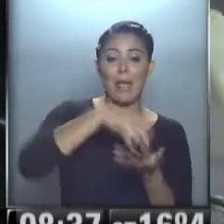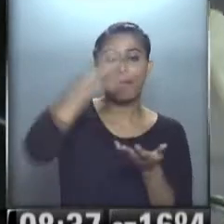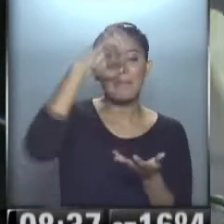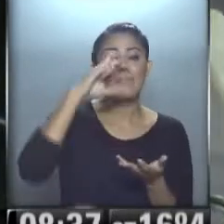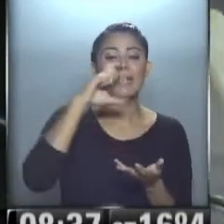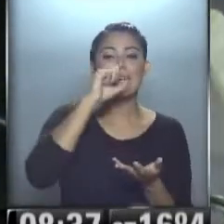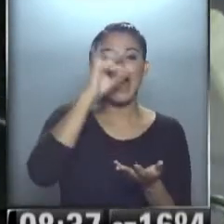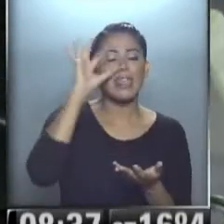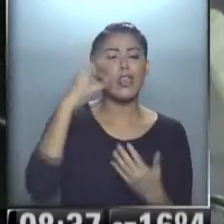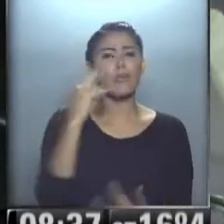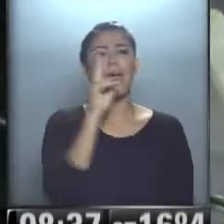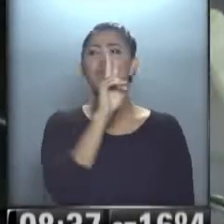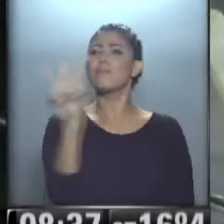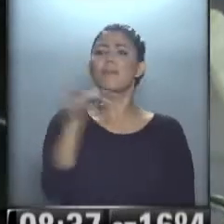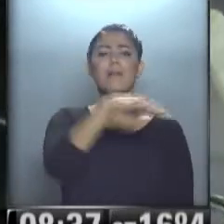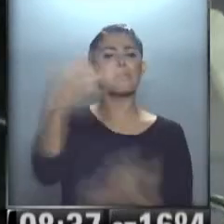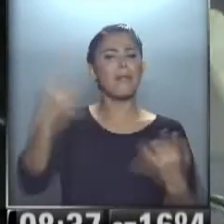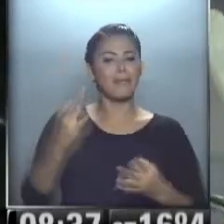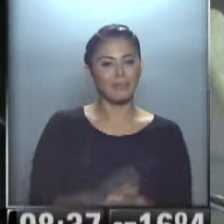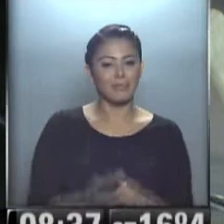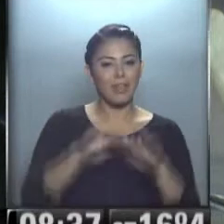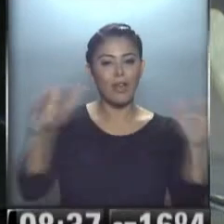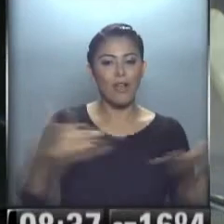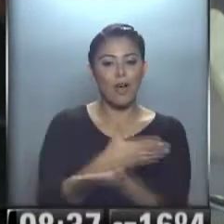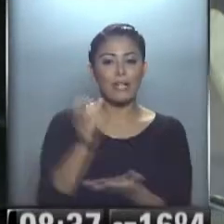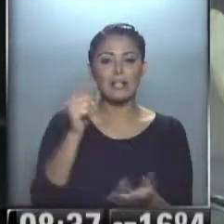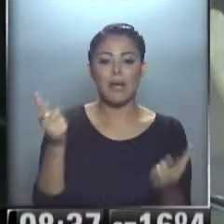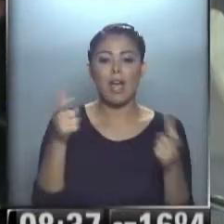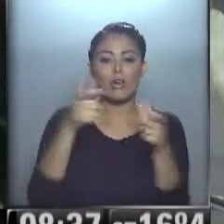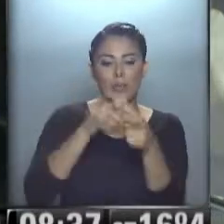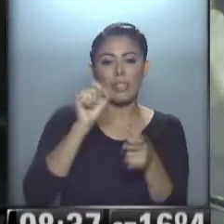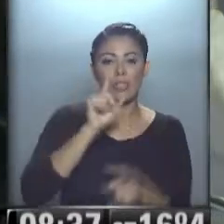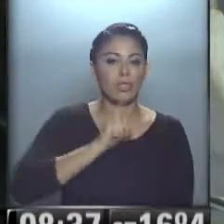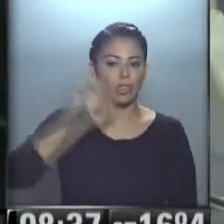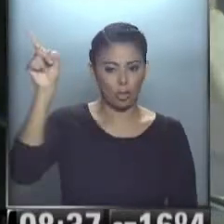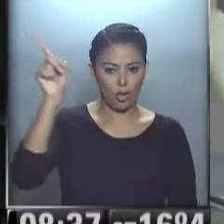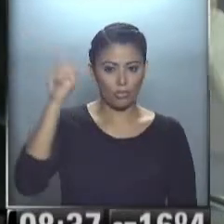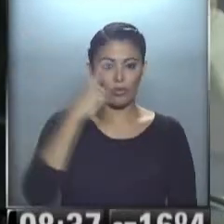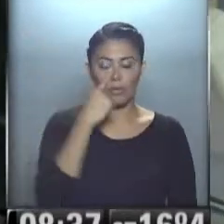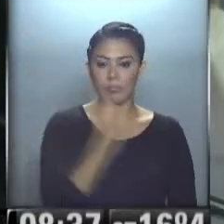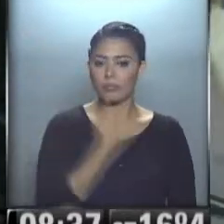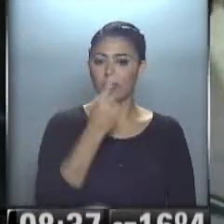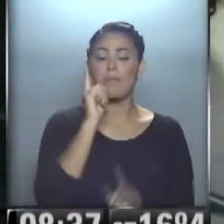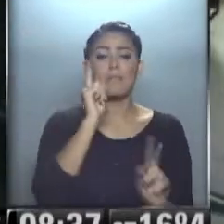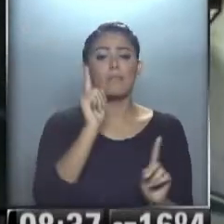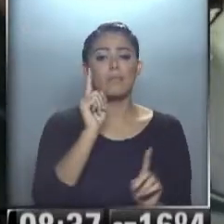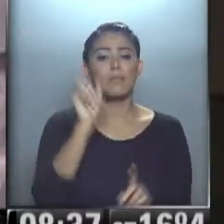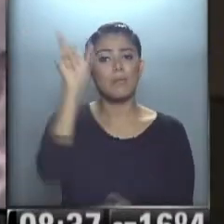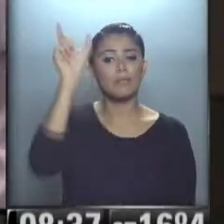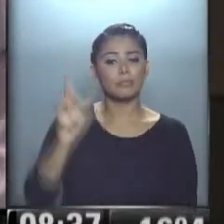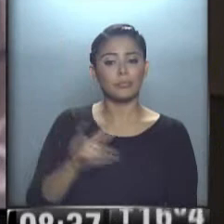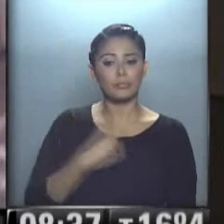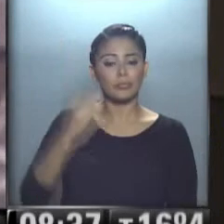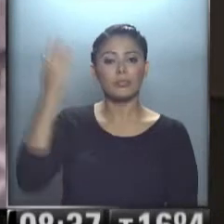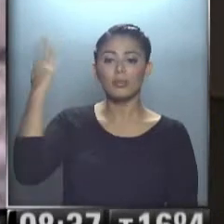es garantía de poder ver lo que pasa en el escenario. La obra se llama El Comité de Dios, de Marc Saint-Germain, el mismo al cual